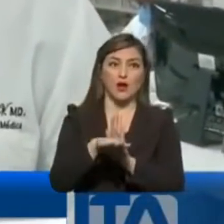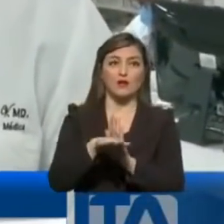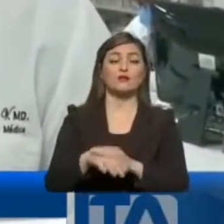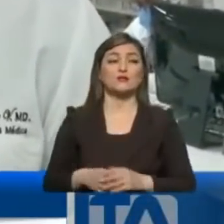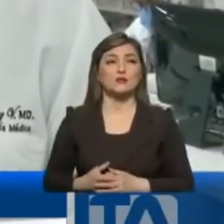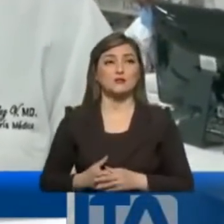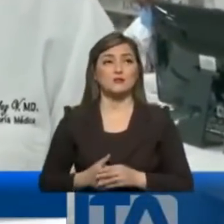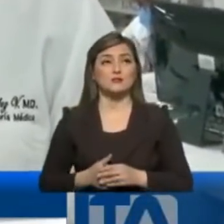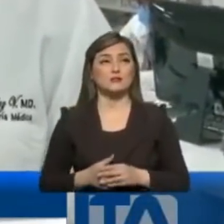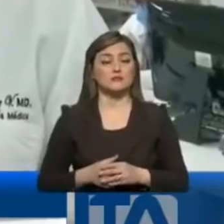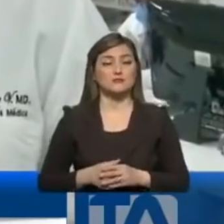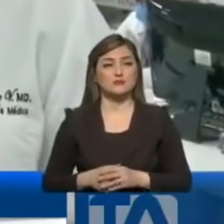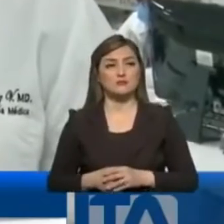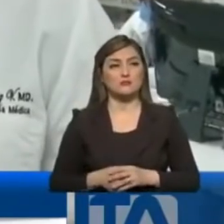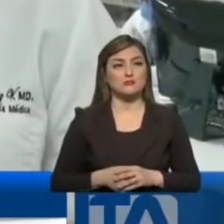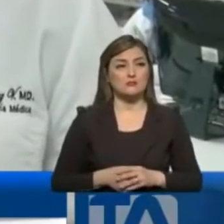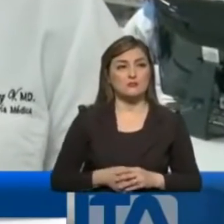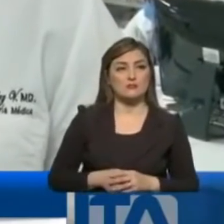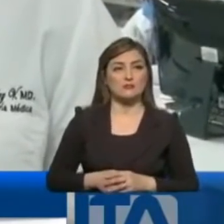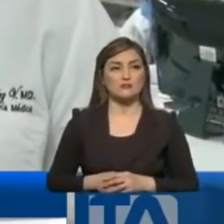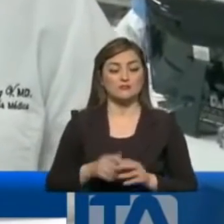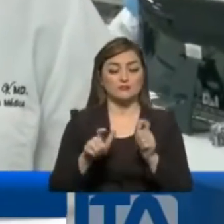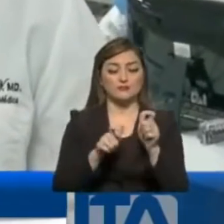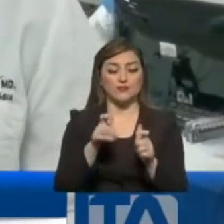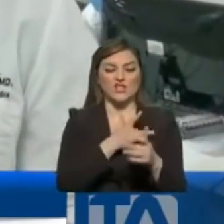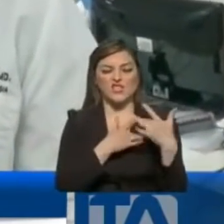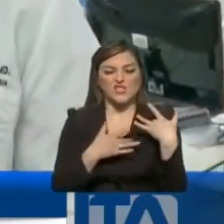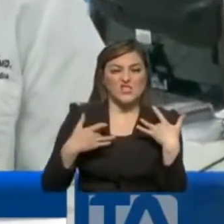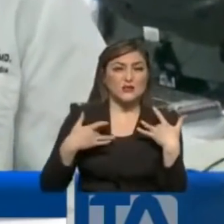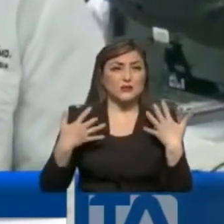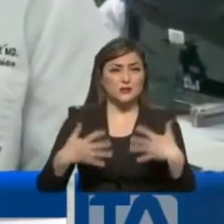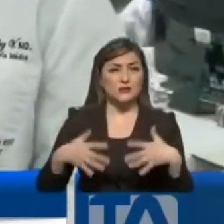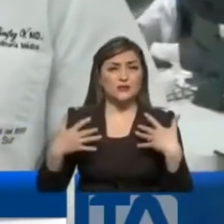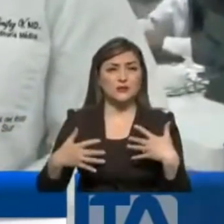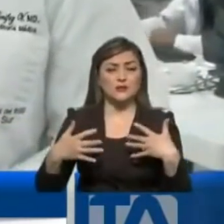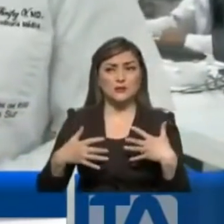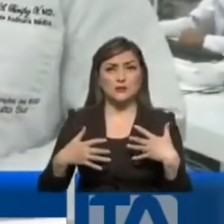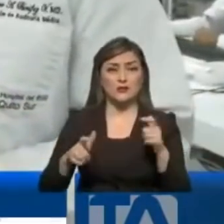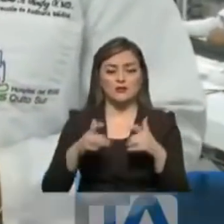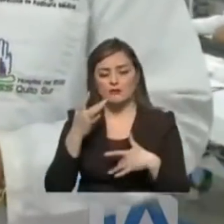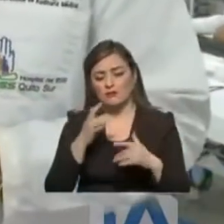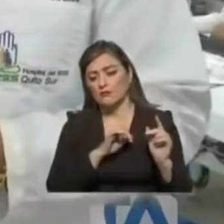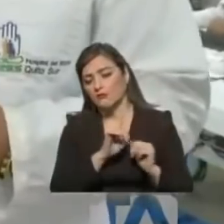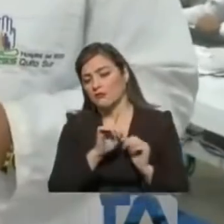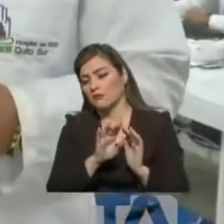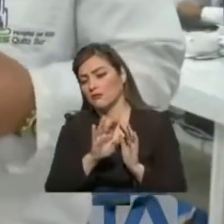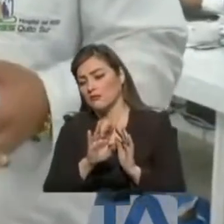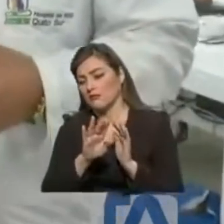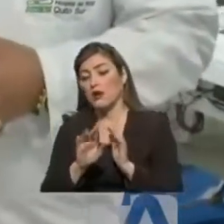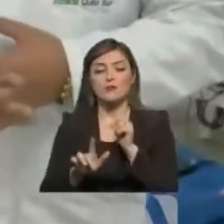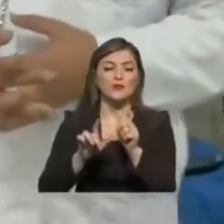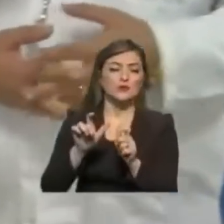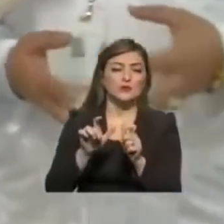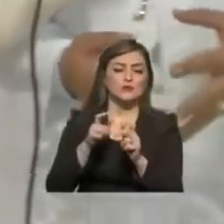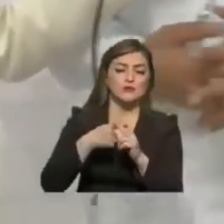respiro. Esto quiere decir que los pacientes que tienen sintomatología severa y grave son los únicos que se acercan al hospital. Los pacientes que inician